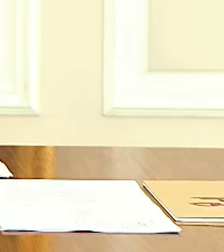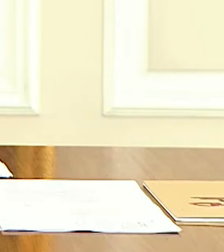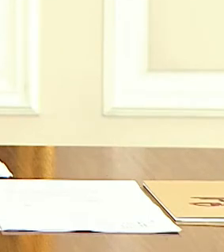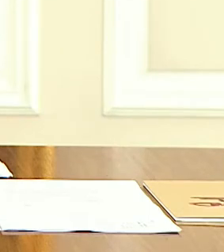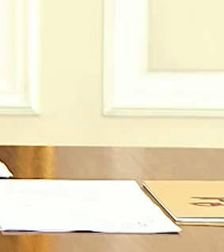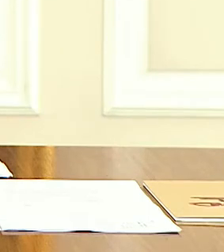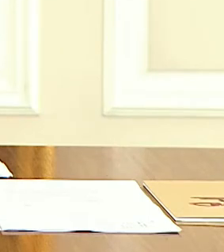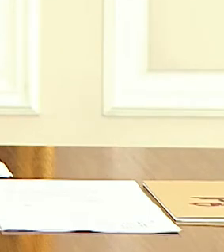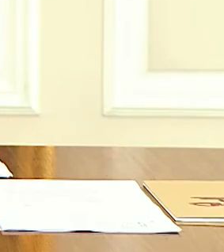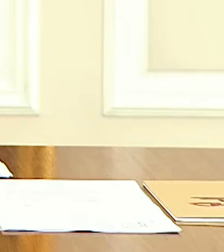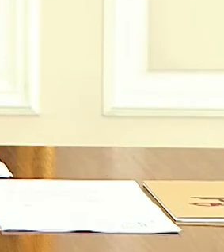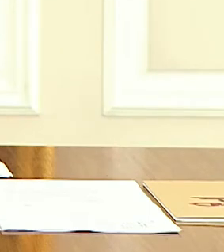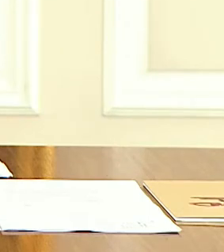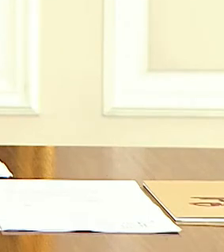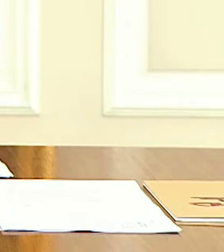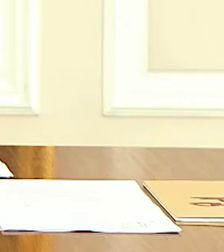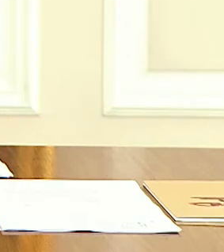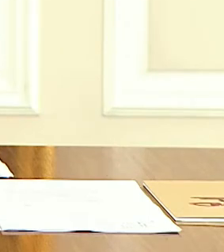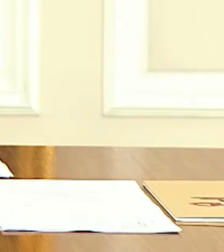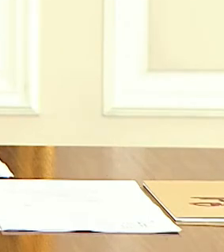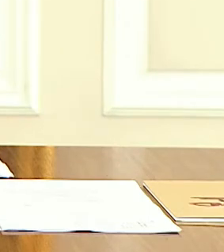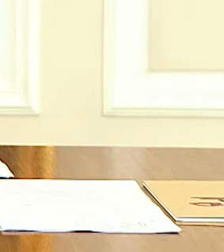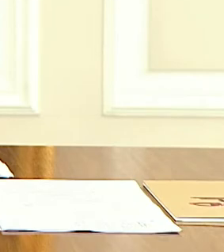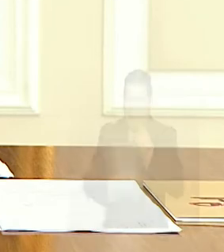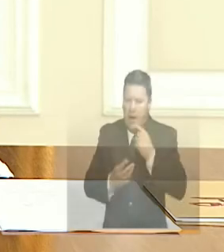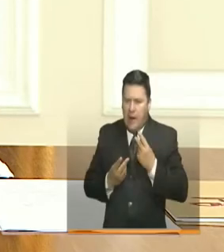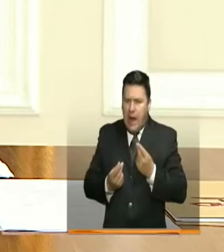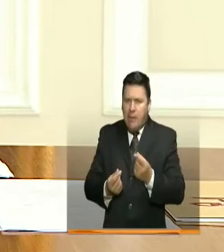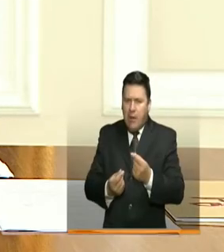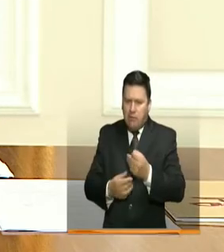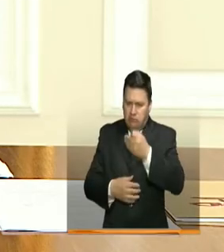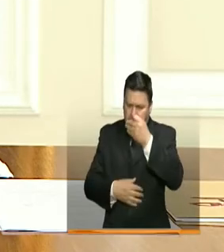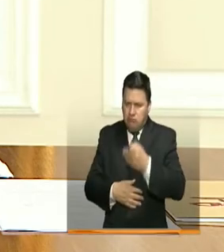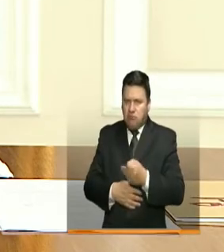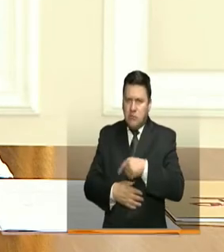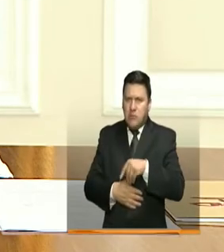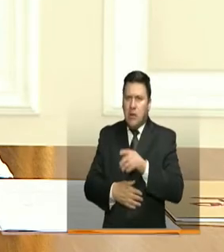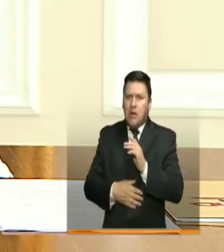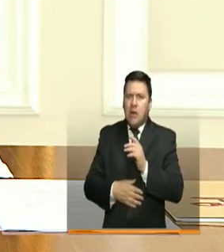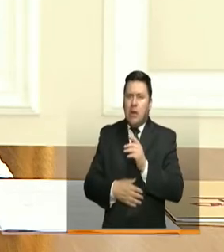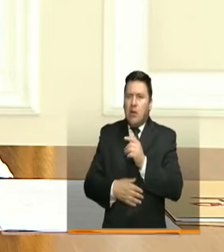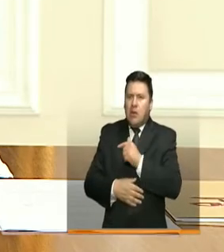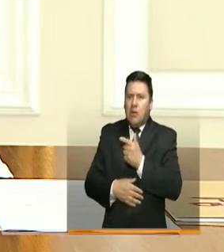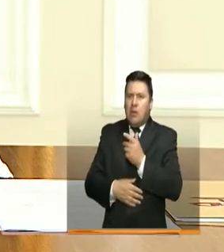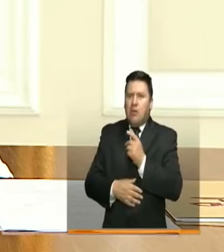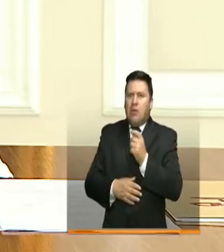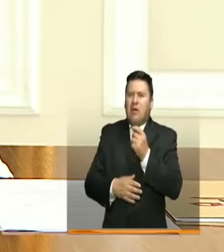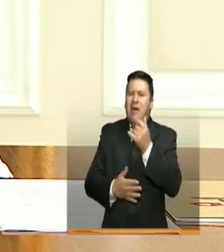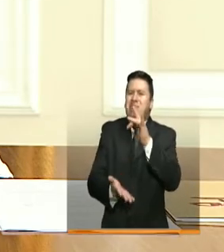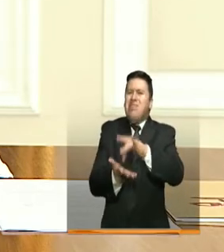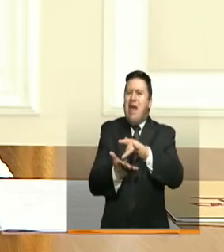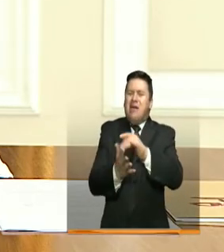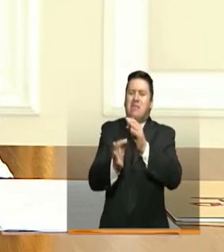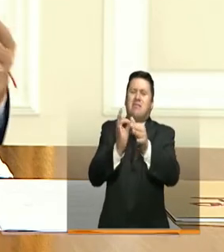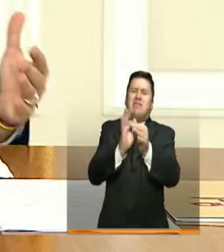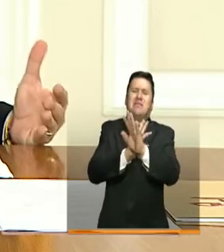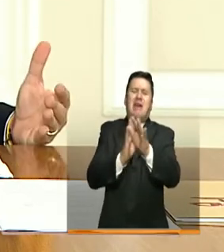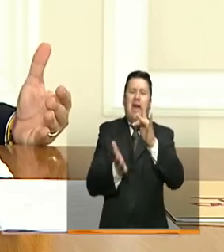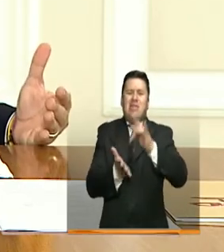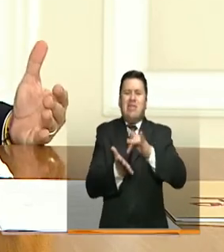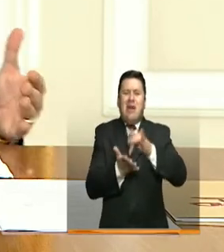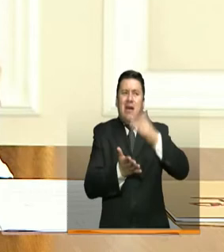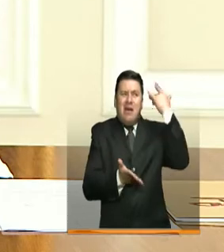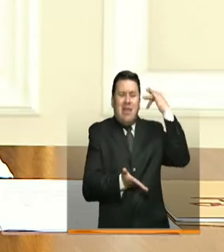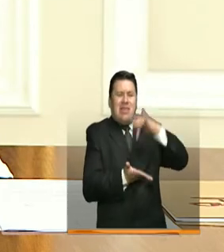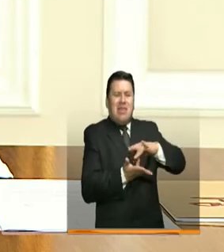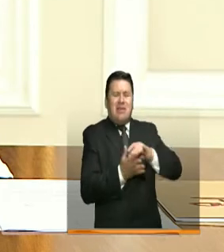muchos médicos, de cómo va a ser la celeridad con la cual se le va a dar aplicación al esquema de punto final, donde saldemos